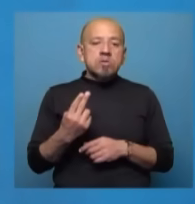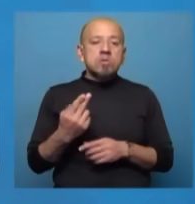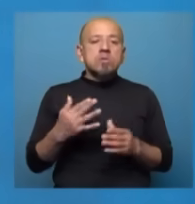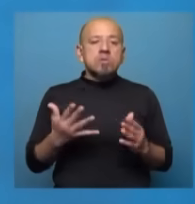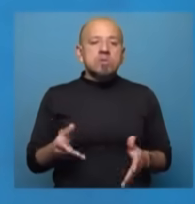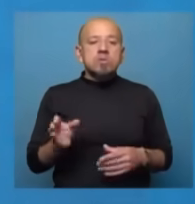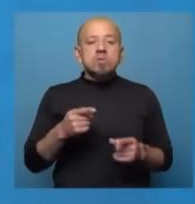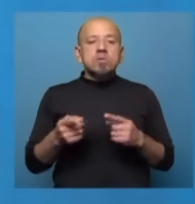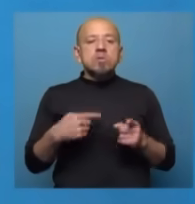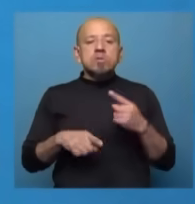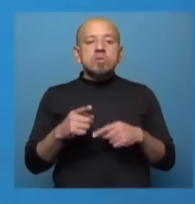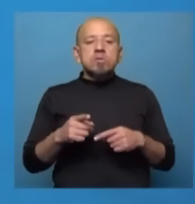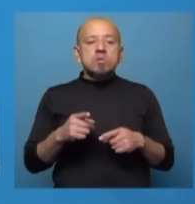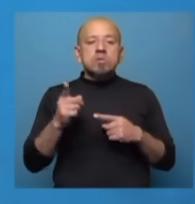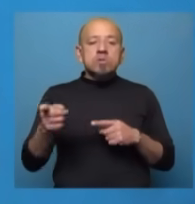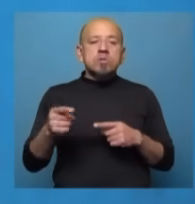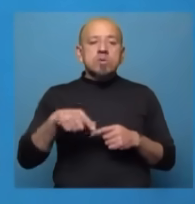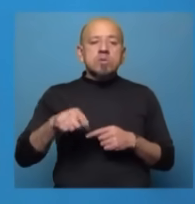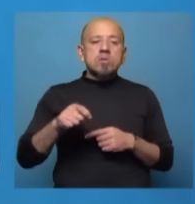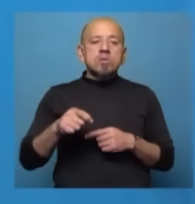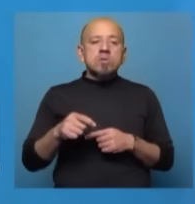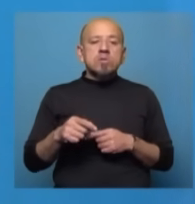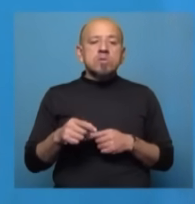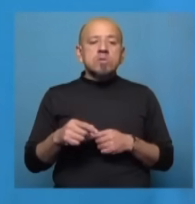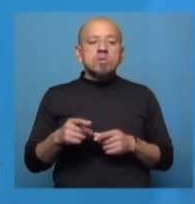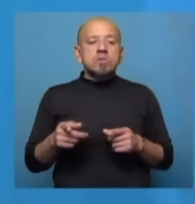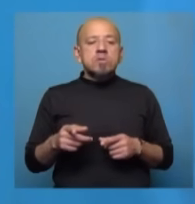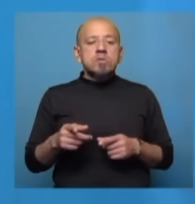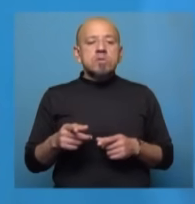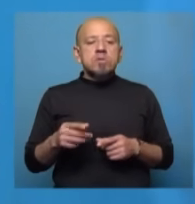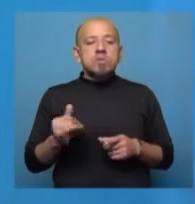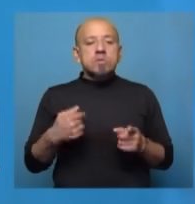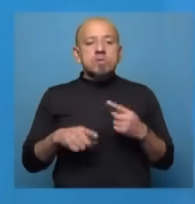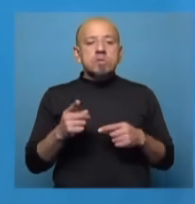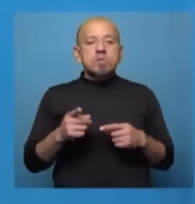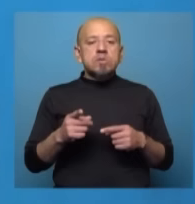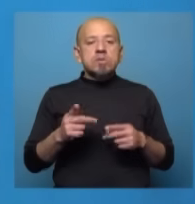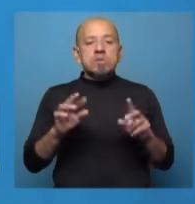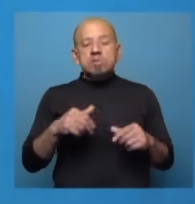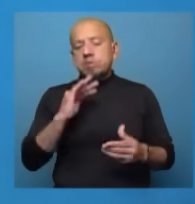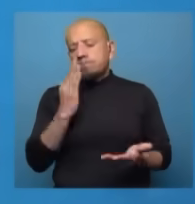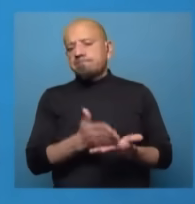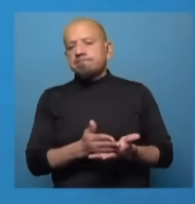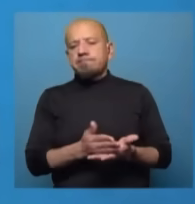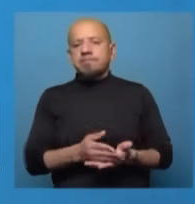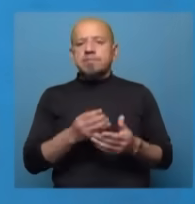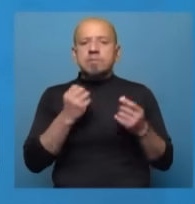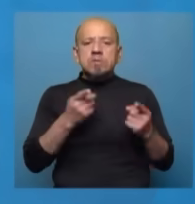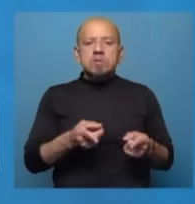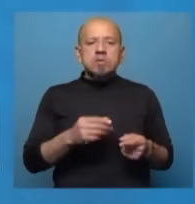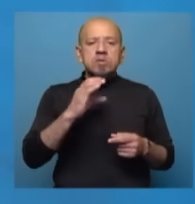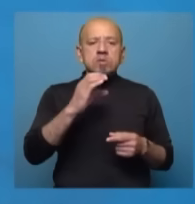a todos los presentes pero especialmente a la señora juez y ya había dispuesto la formalización por